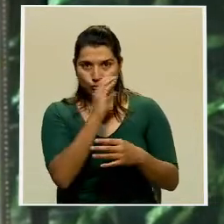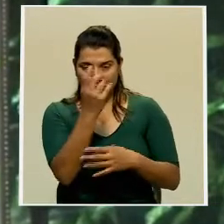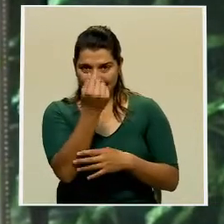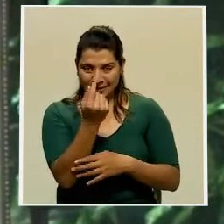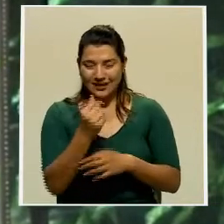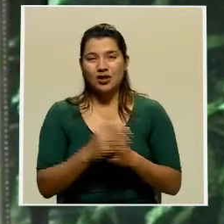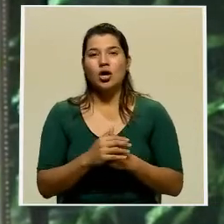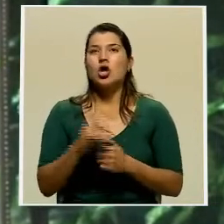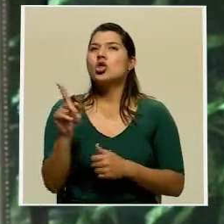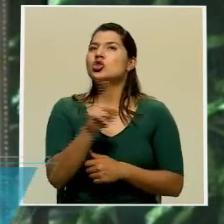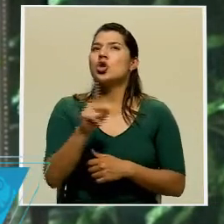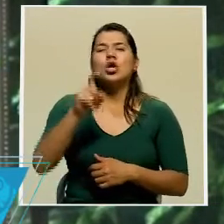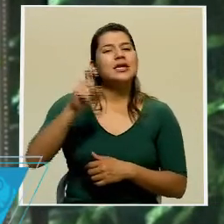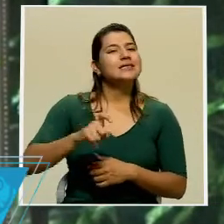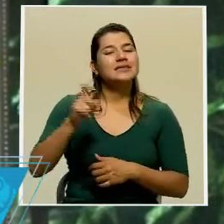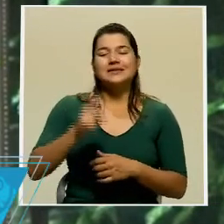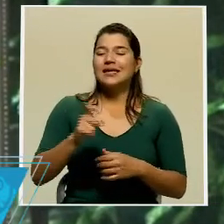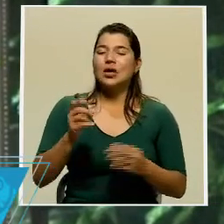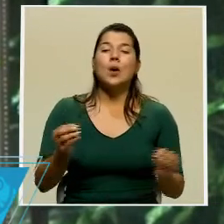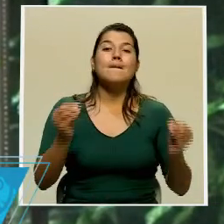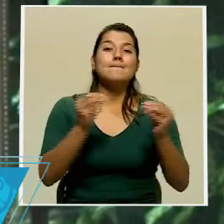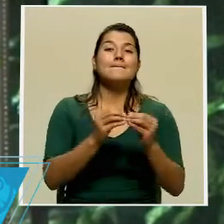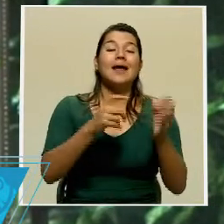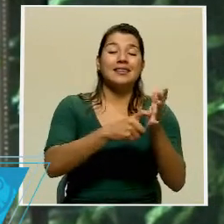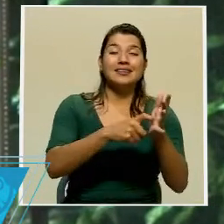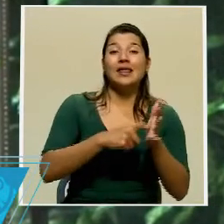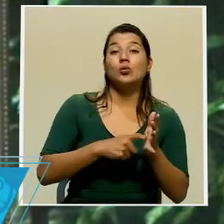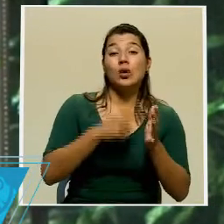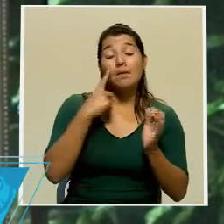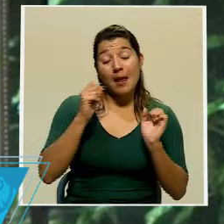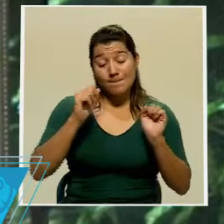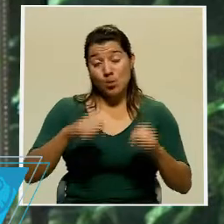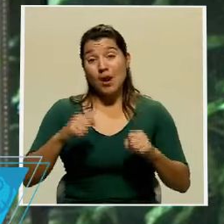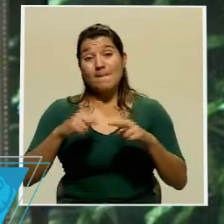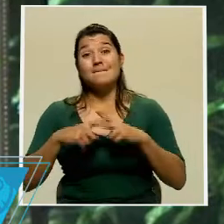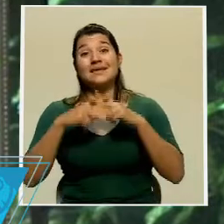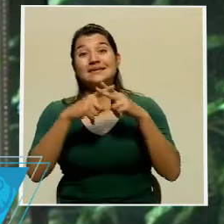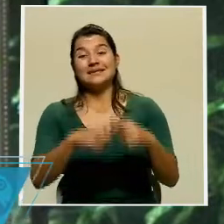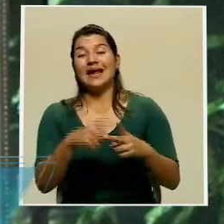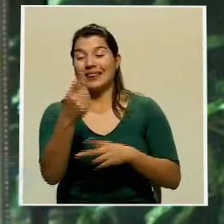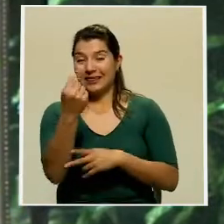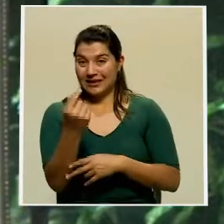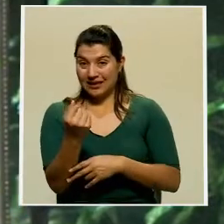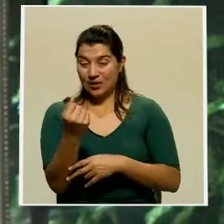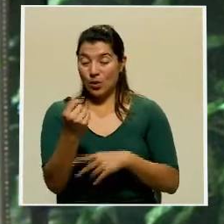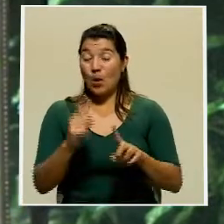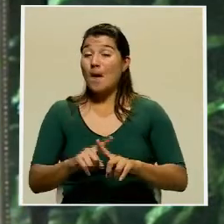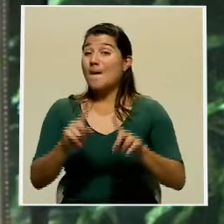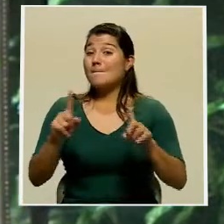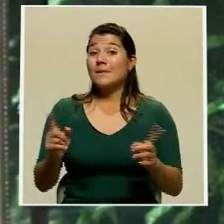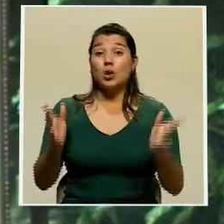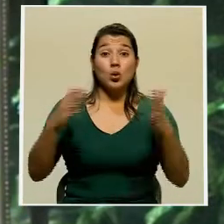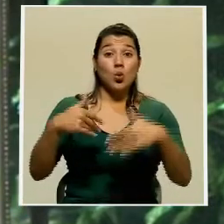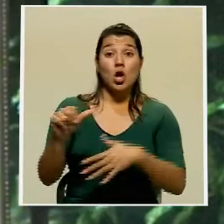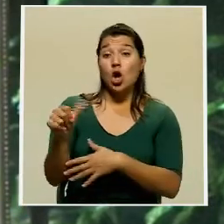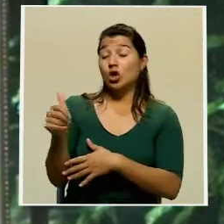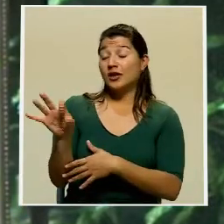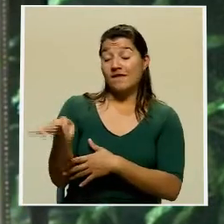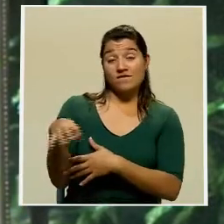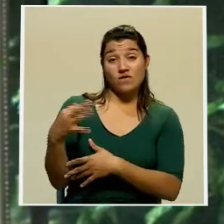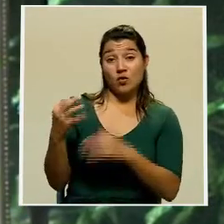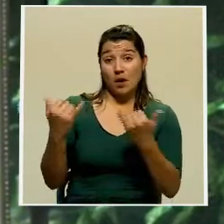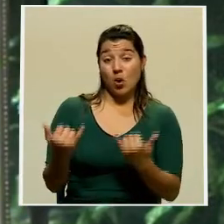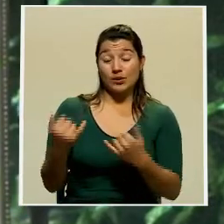que emitir más deuda para poder darle financiamiento a las vacunas, pero ciertamente no hay otras fuentes disponibles en